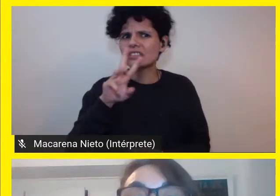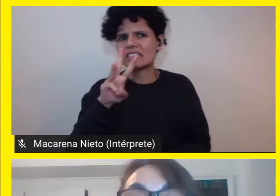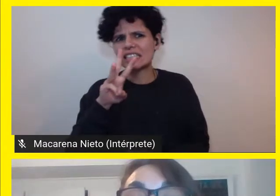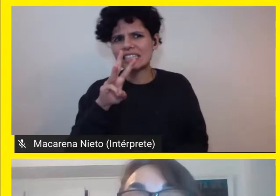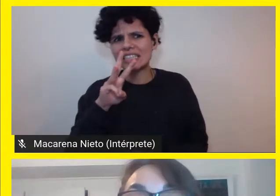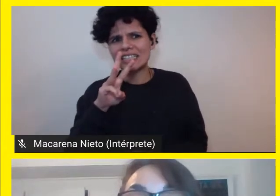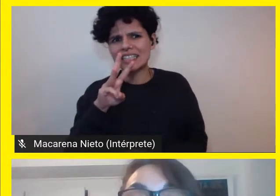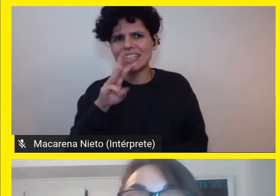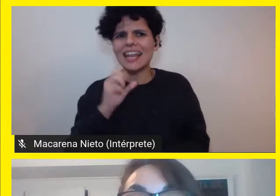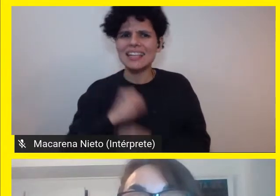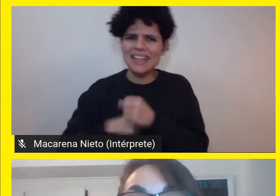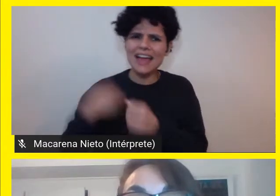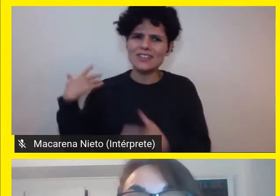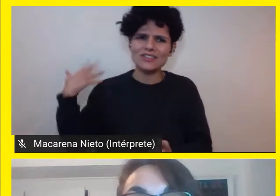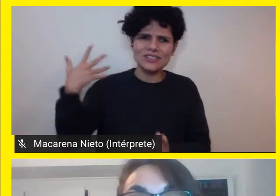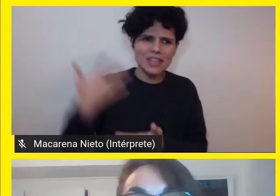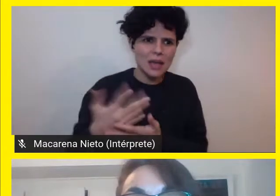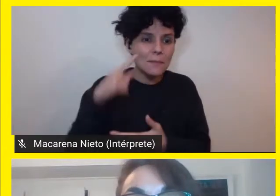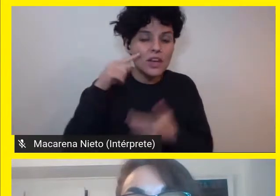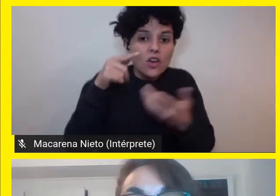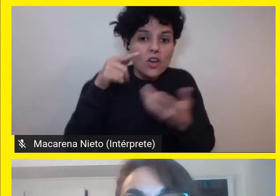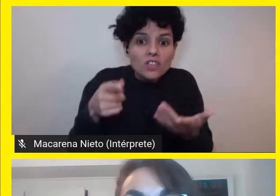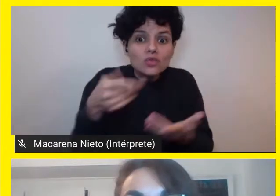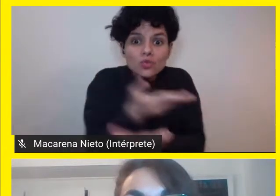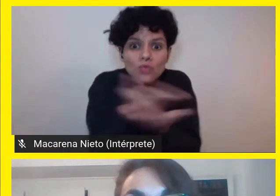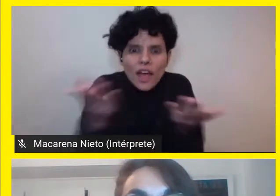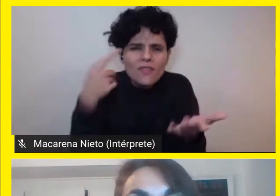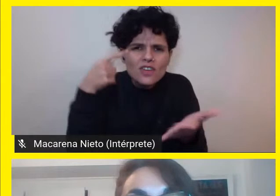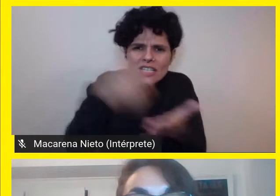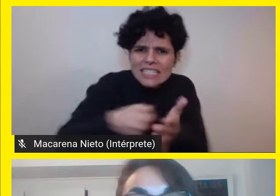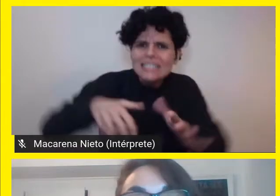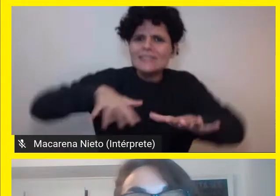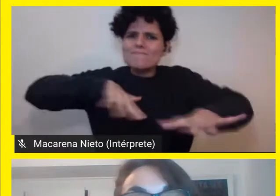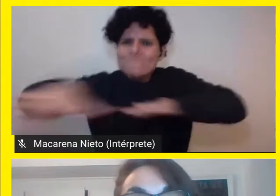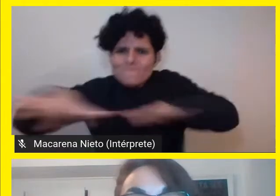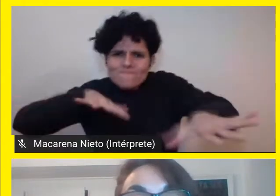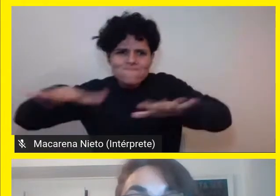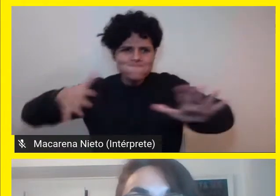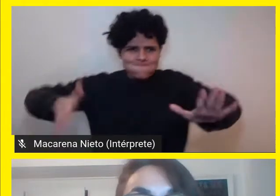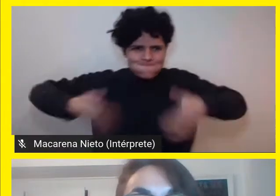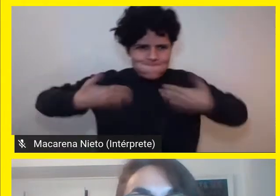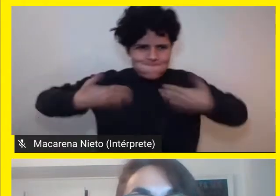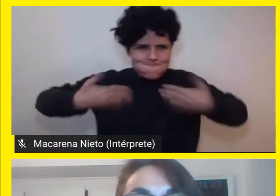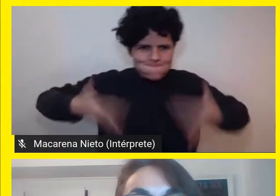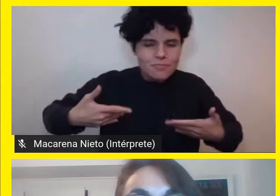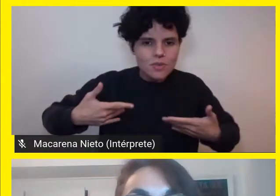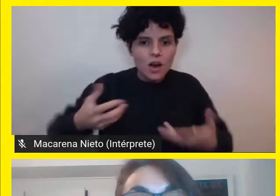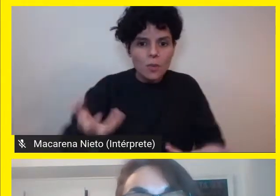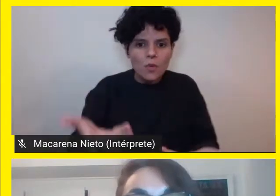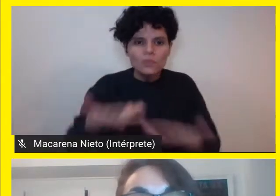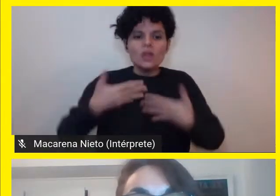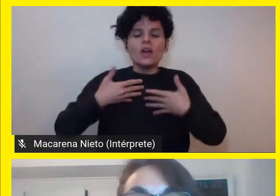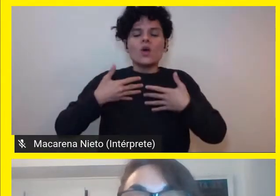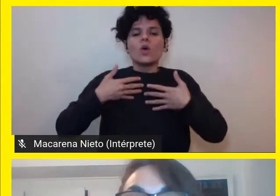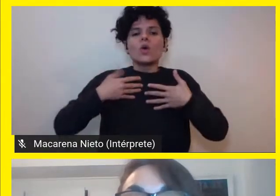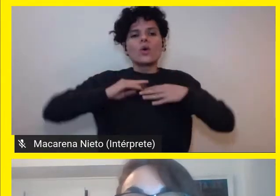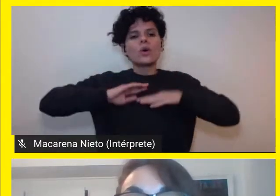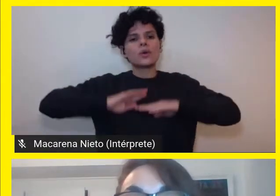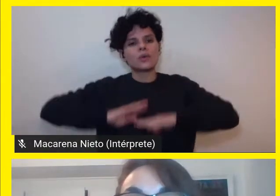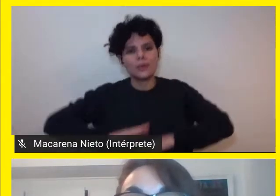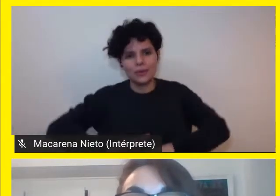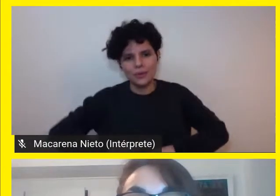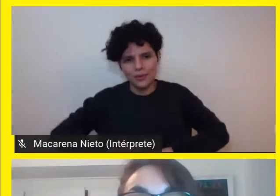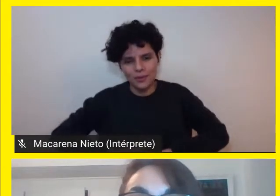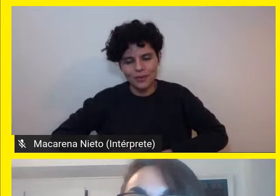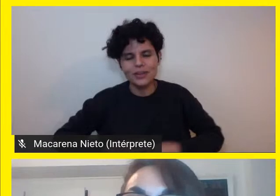son bocanadas de aire. Son bocanadas de aire para seguir la lucha. Y ahí un gran gracias a todos. Pero yo creo que sí, que se puede ir